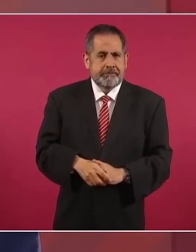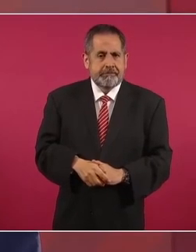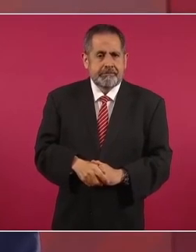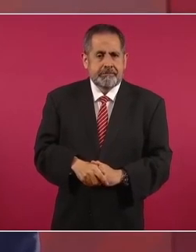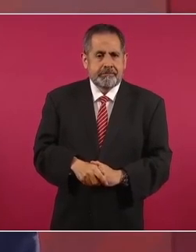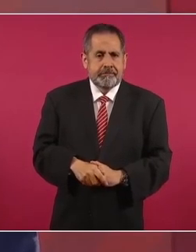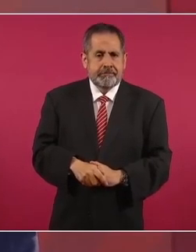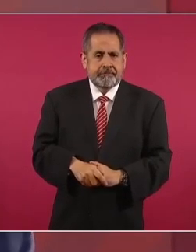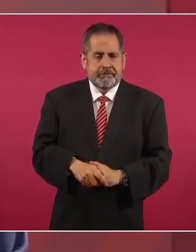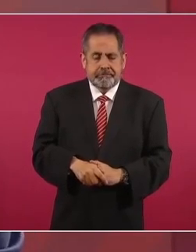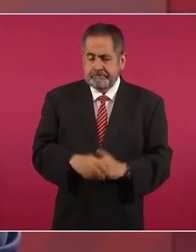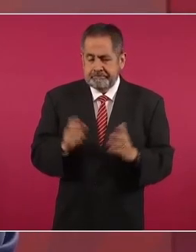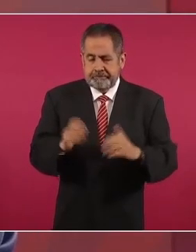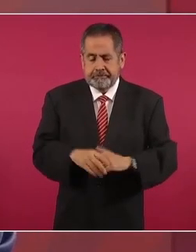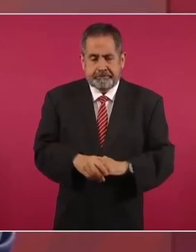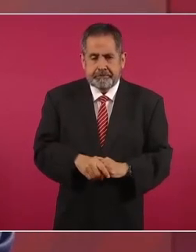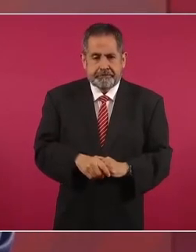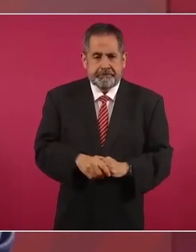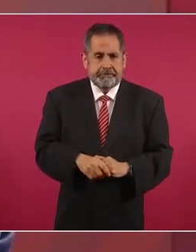No